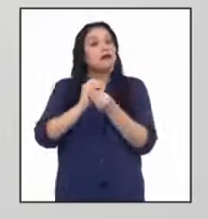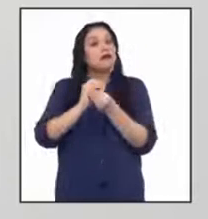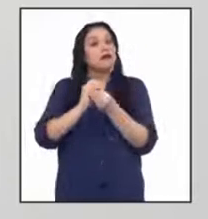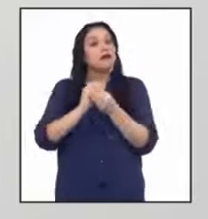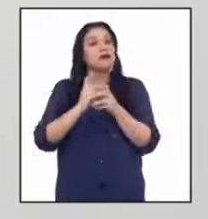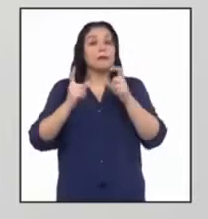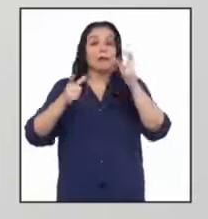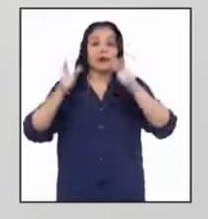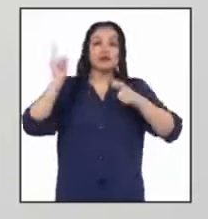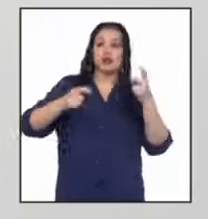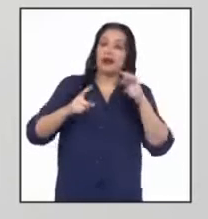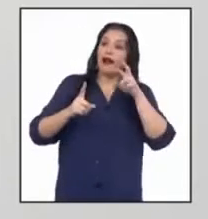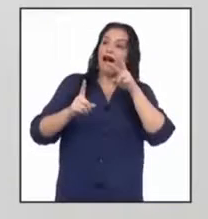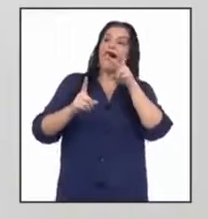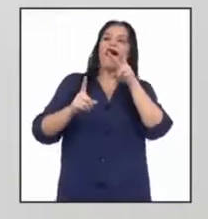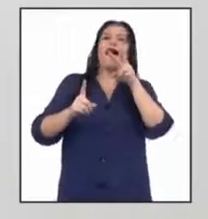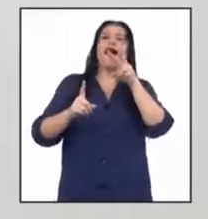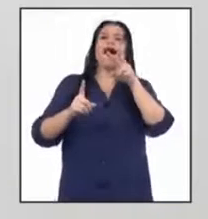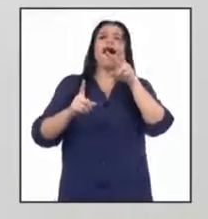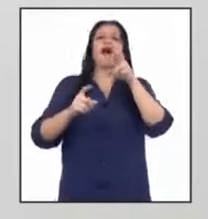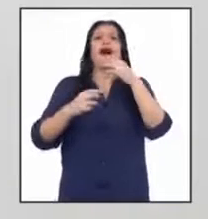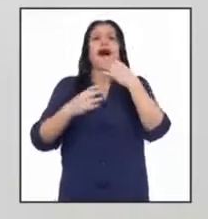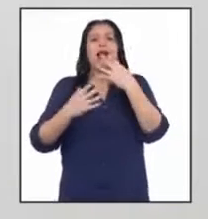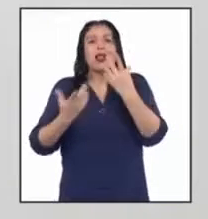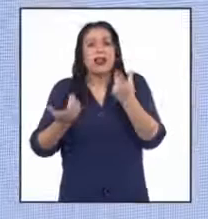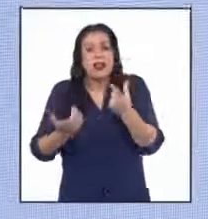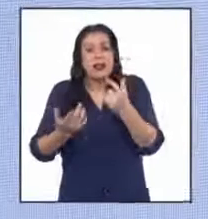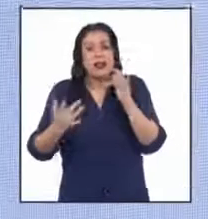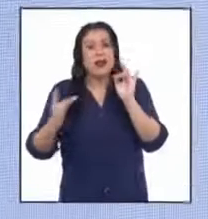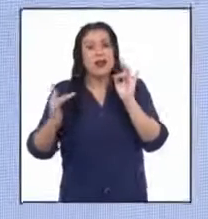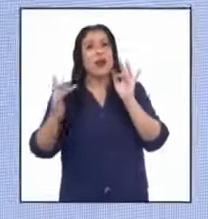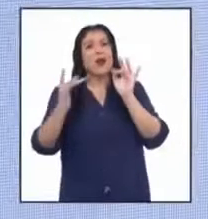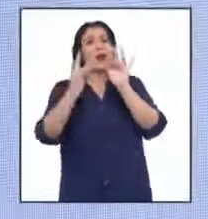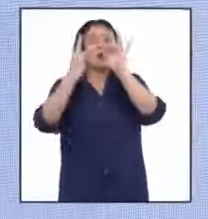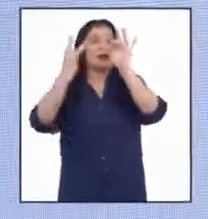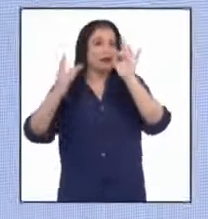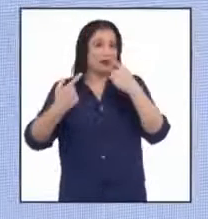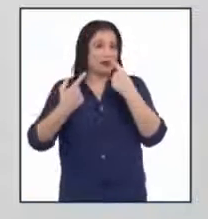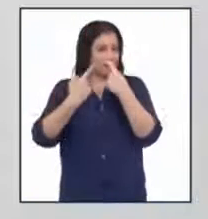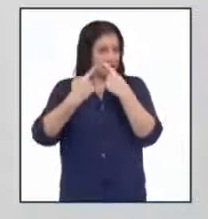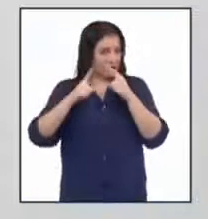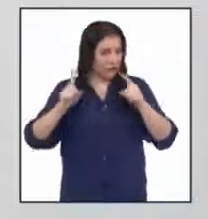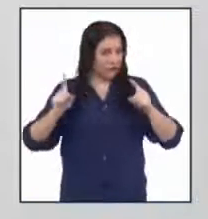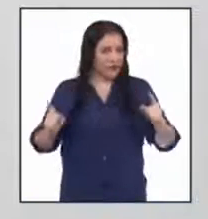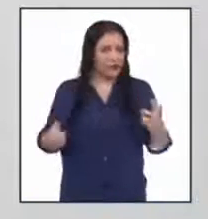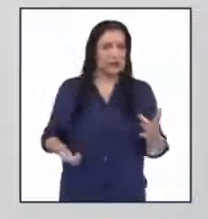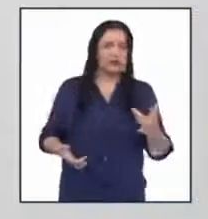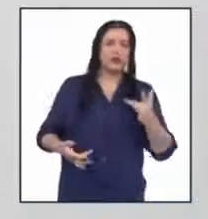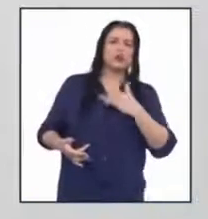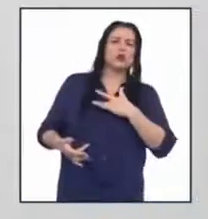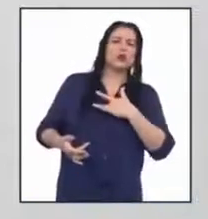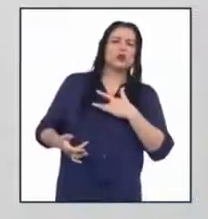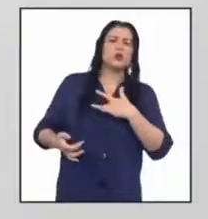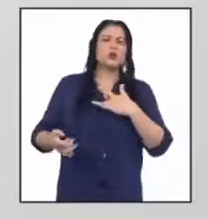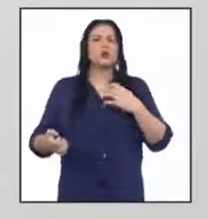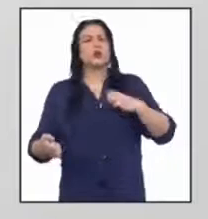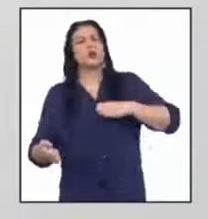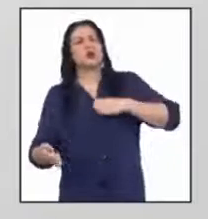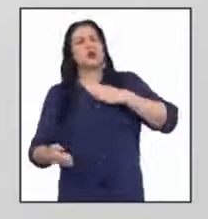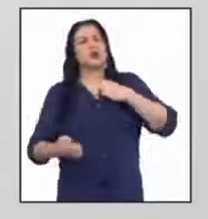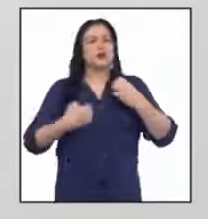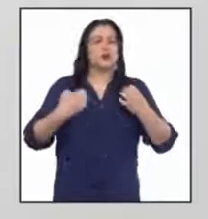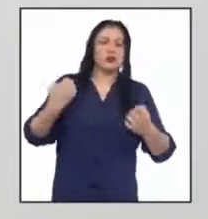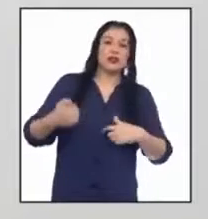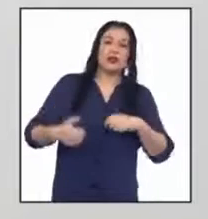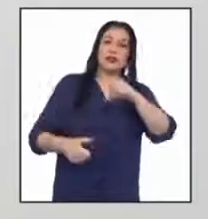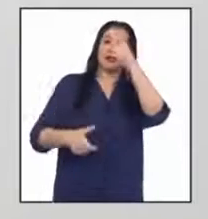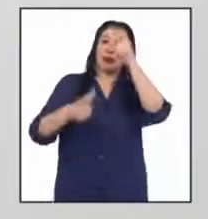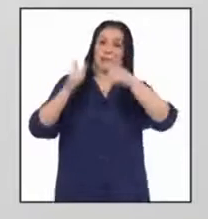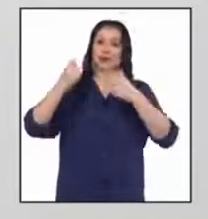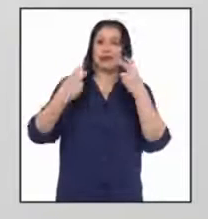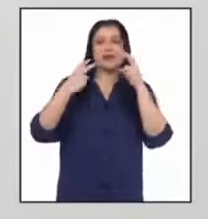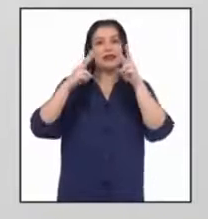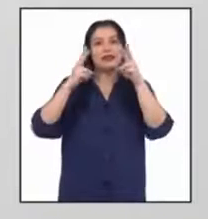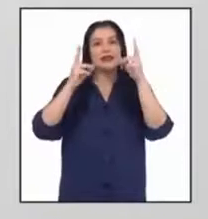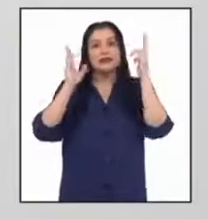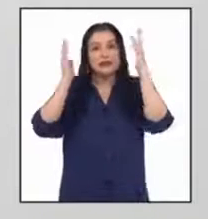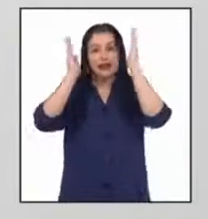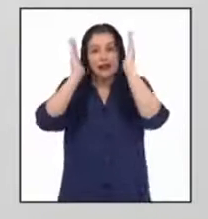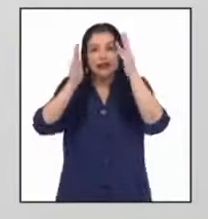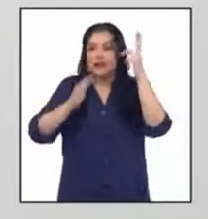público con el personaje, lo que nos conecta con distintas sensibilidades y sentimientos de las demás